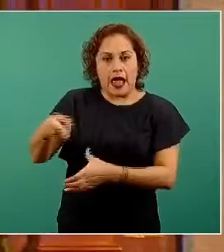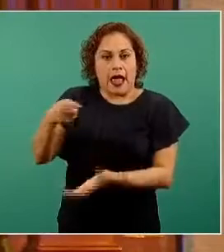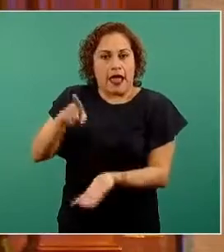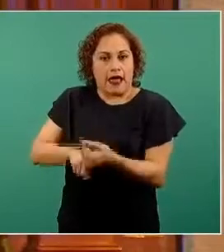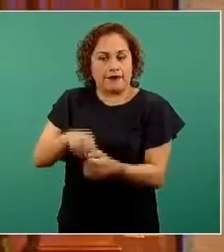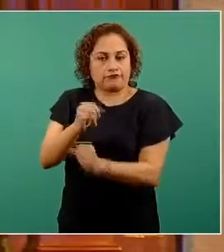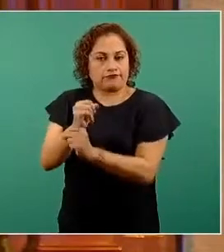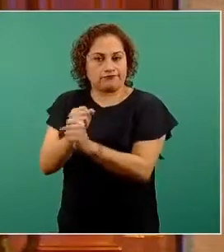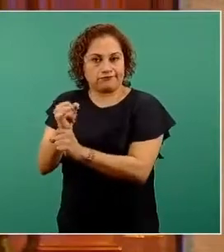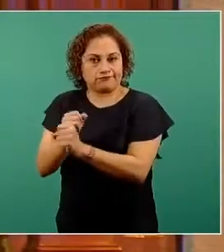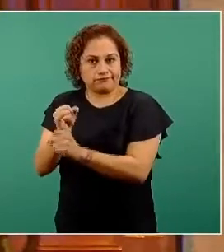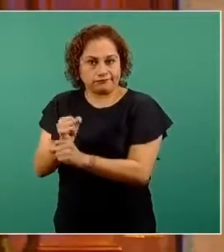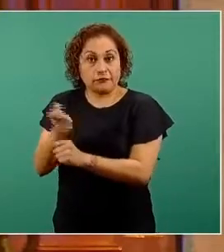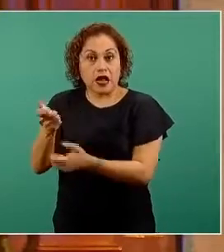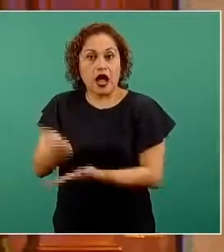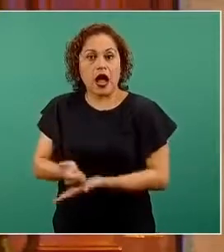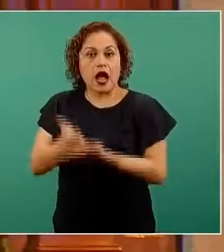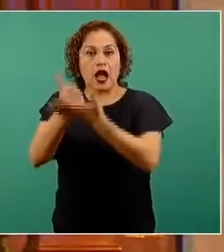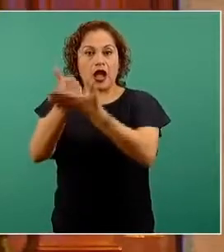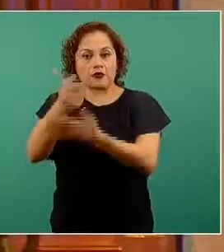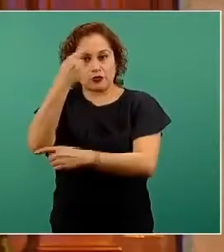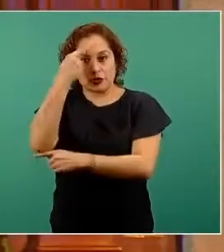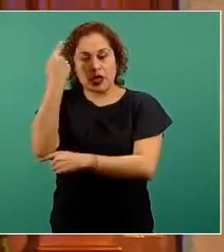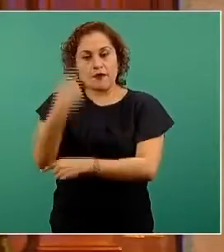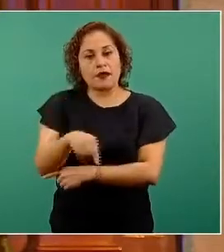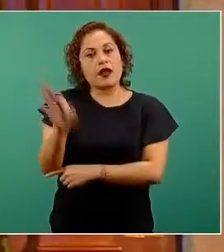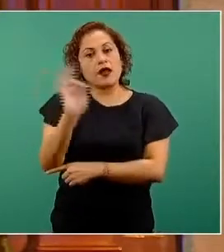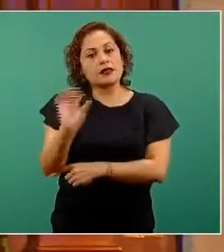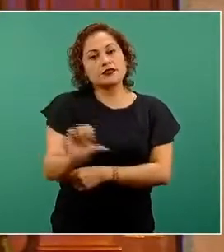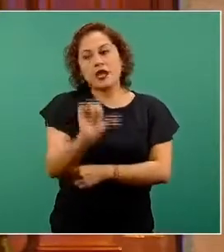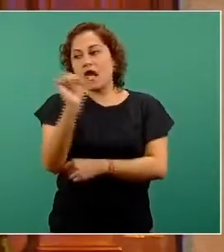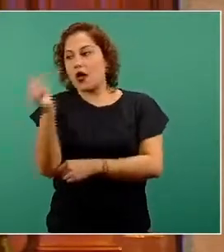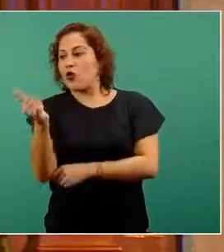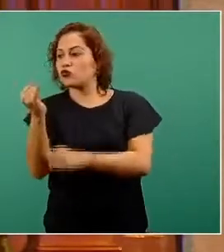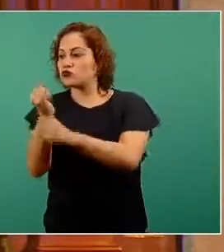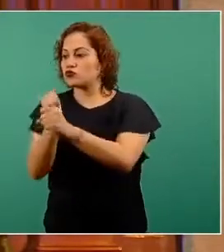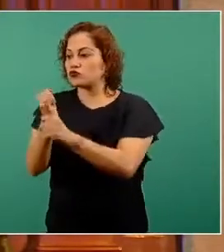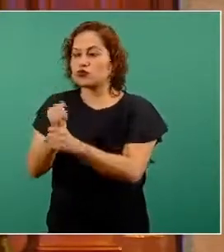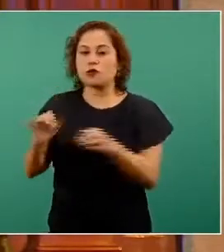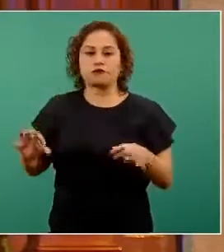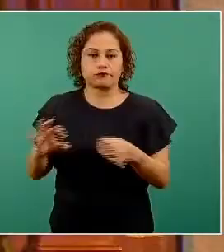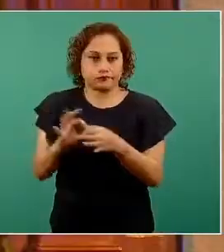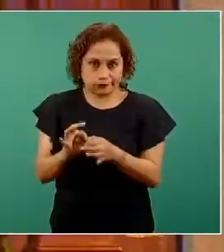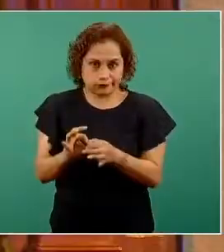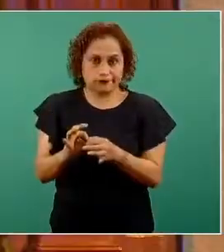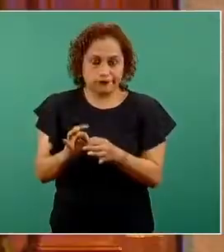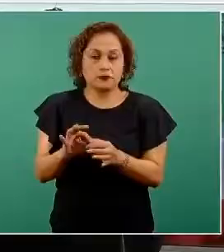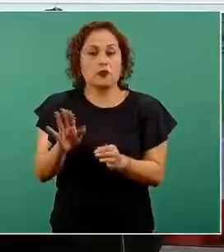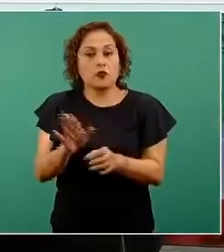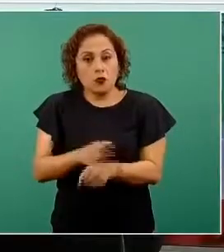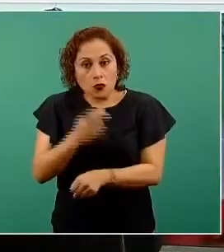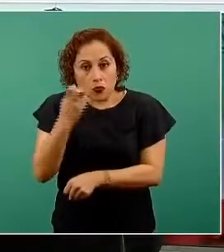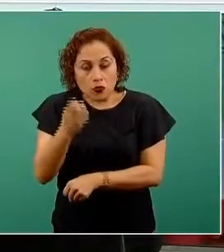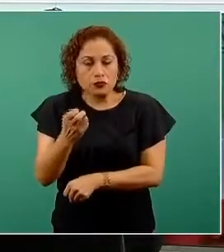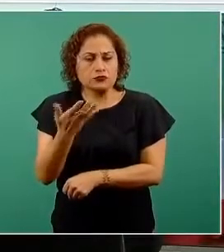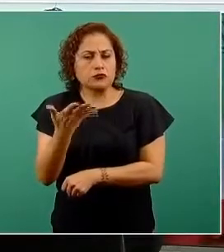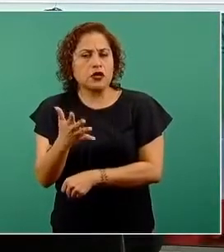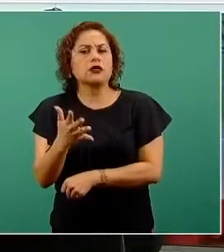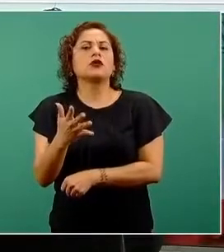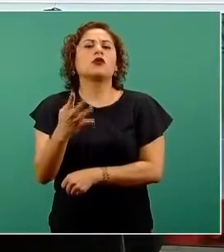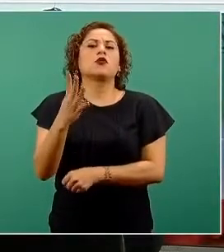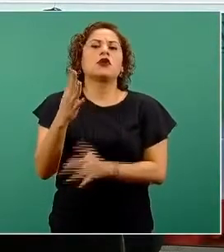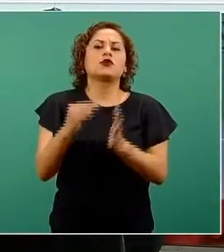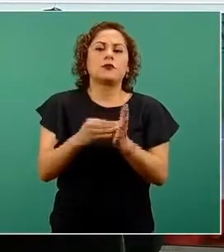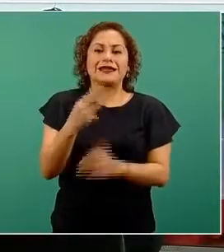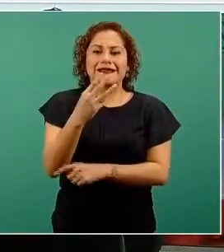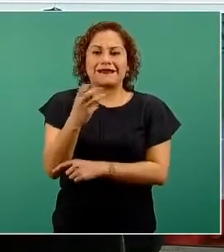pues entonces podemos incrementar la capacidad de secuenciación, y de ahí que hasta el momento poco menos de 4.300 muestras se